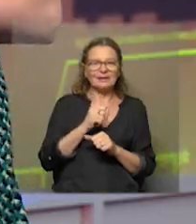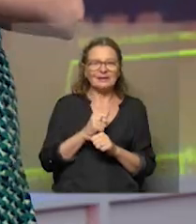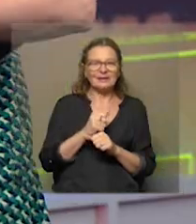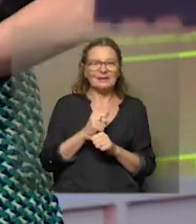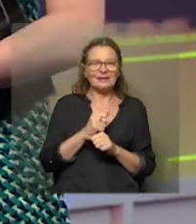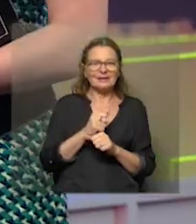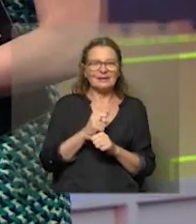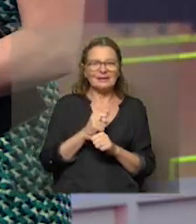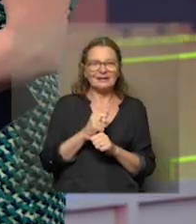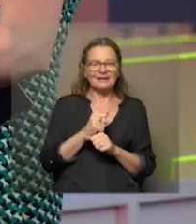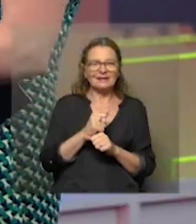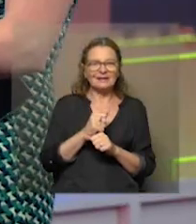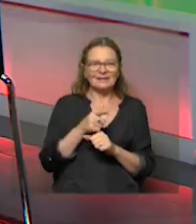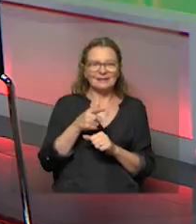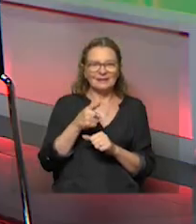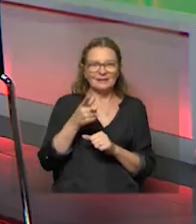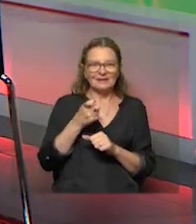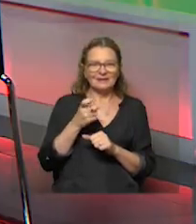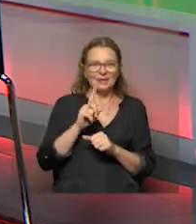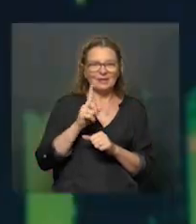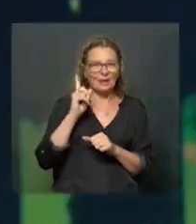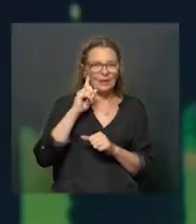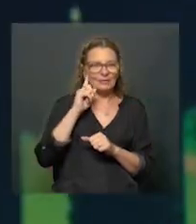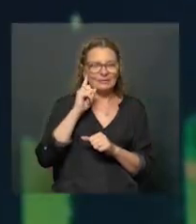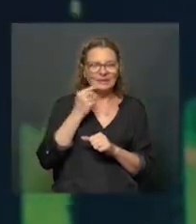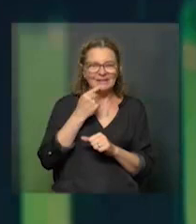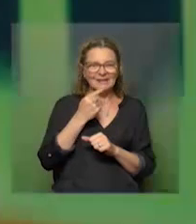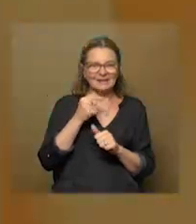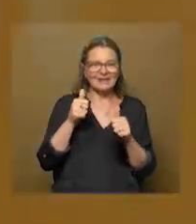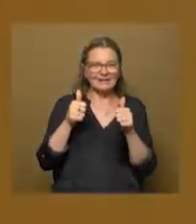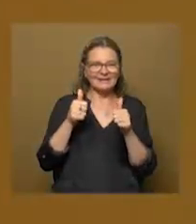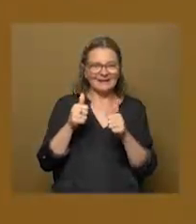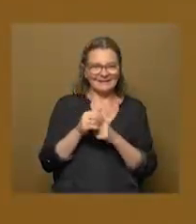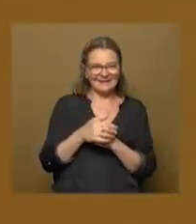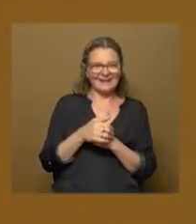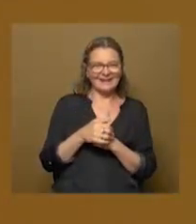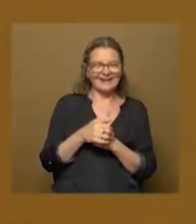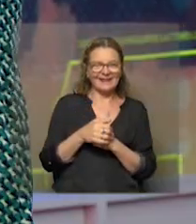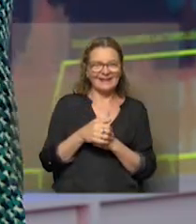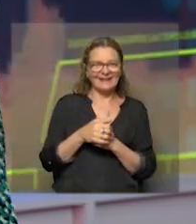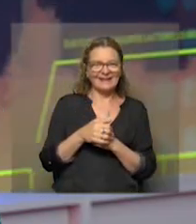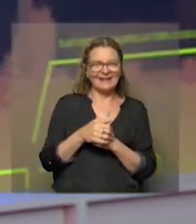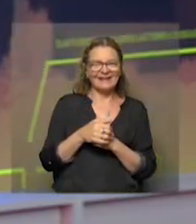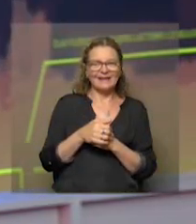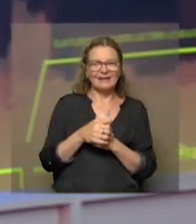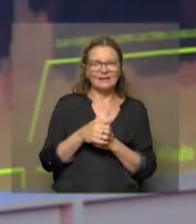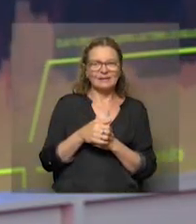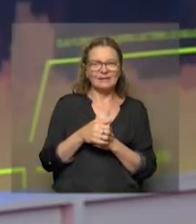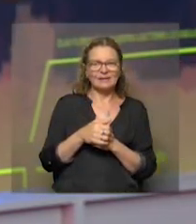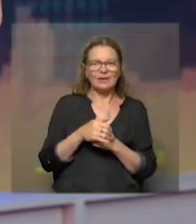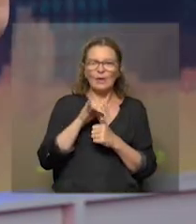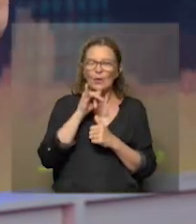también un traductor para esta parte. O sea, no se escuchó, dijo que, él dijo que estaba todo bien. Totalmente. Bueno,